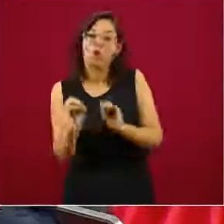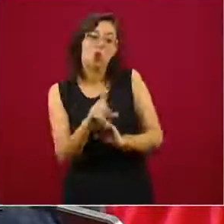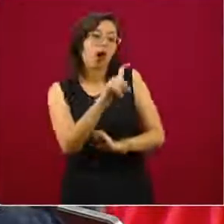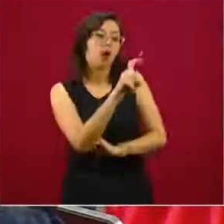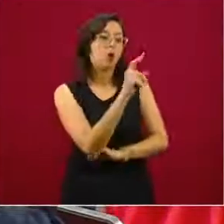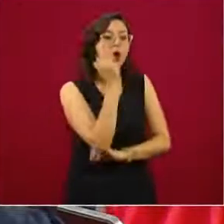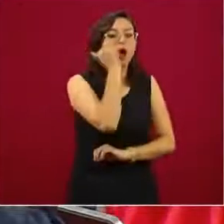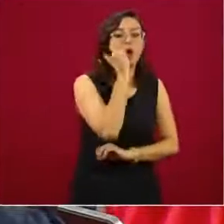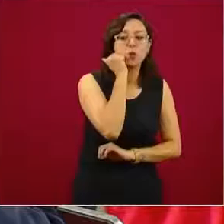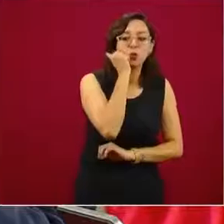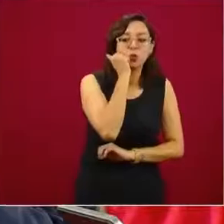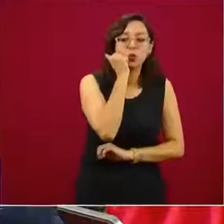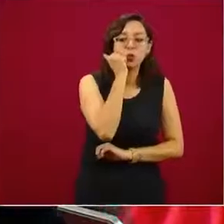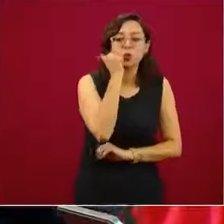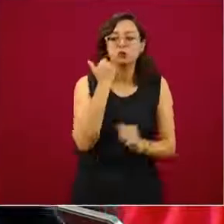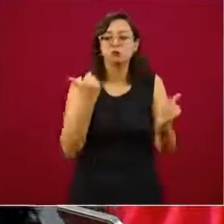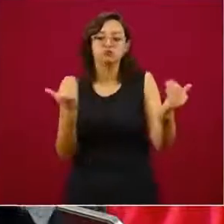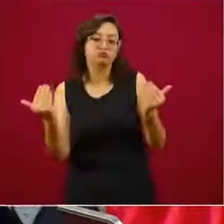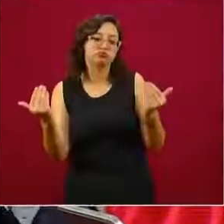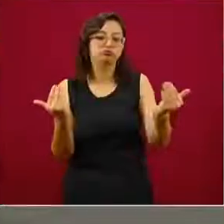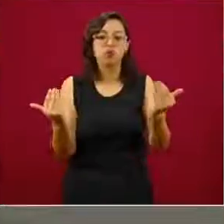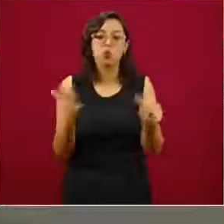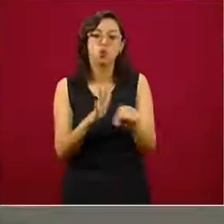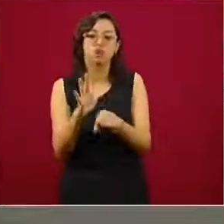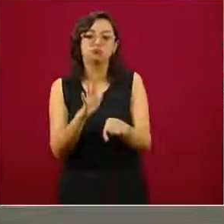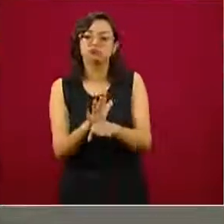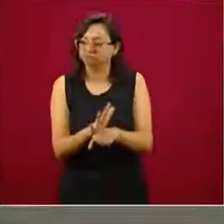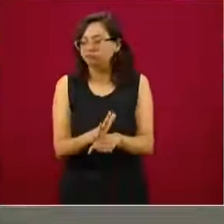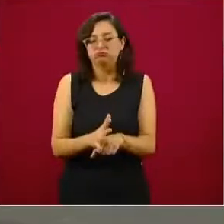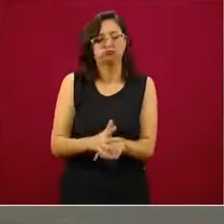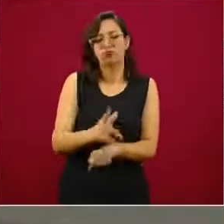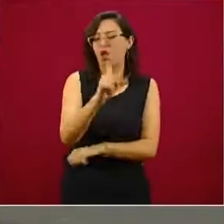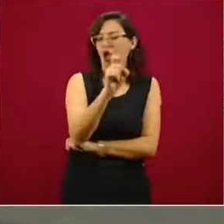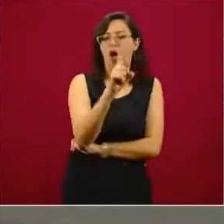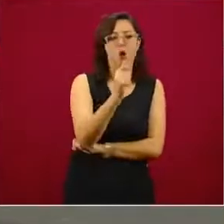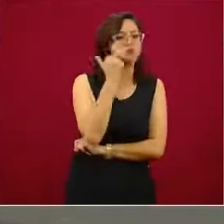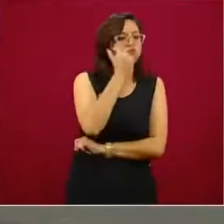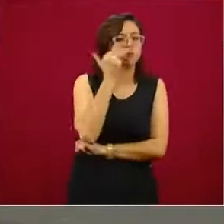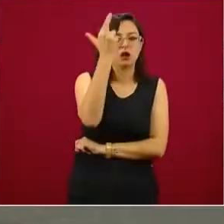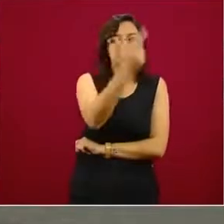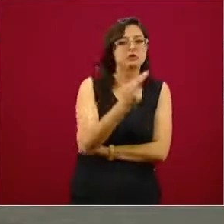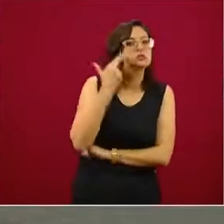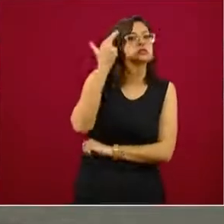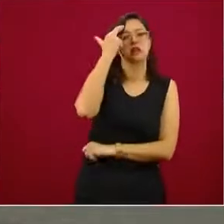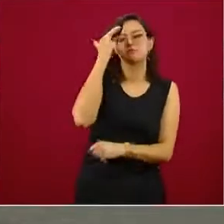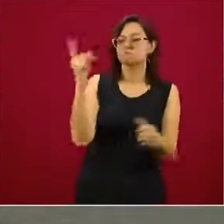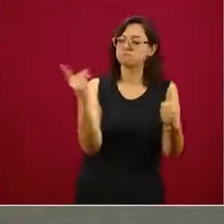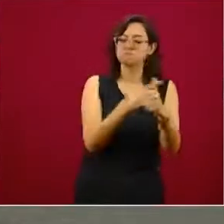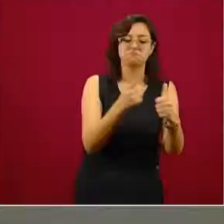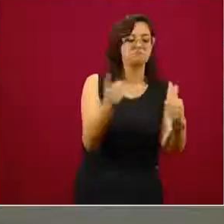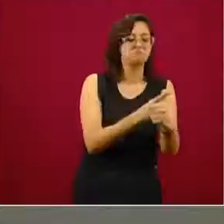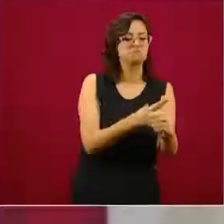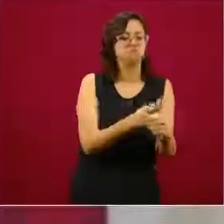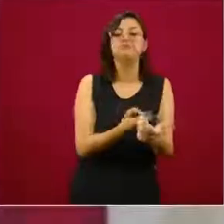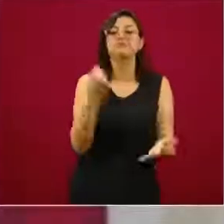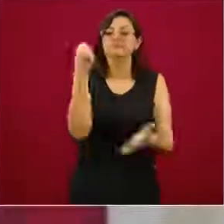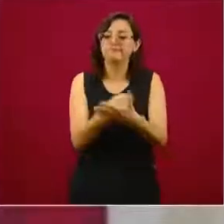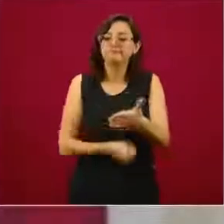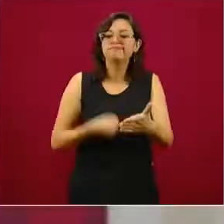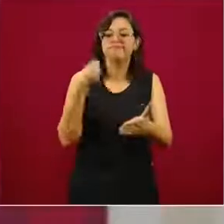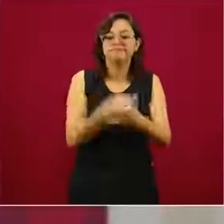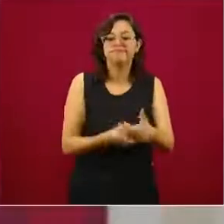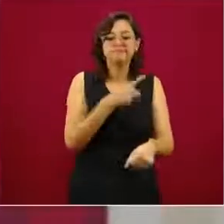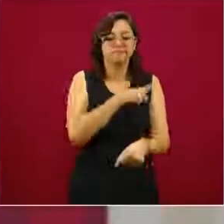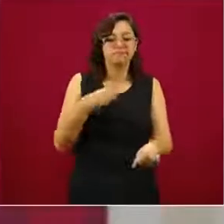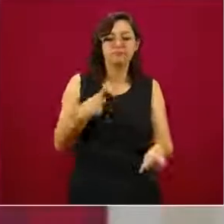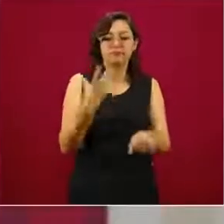jabón. Y su respuesta es agua y jabón. Agua y jabón. Entonces hay que insistir en eso.